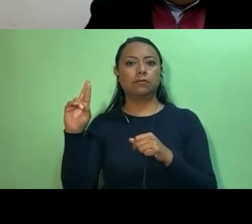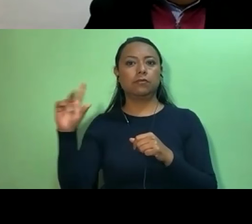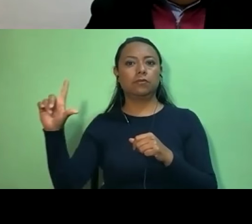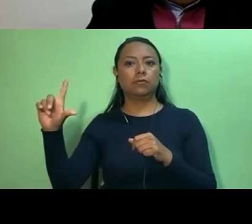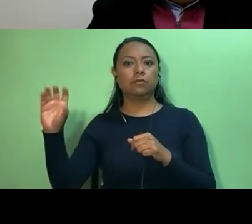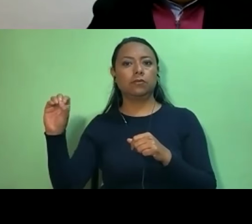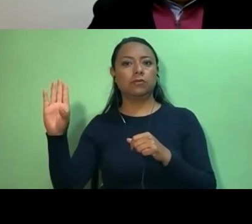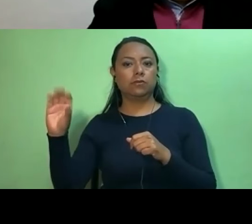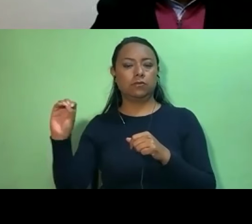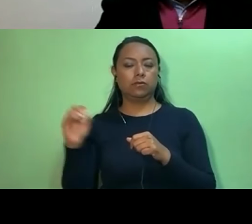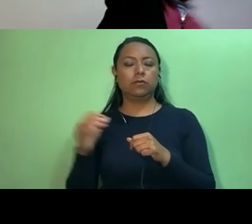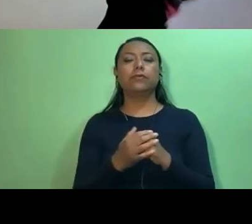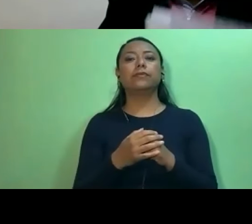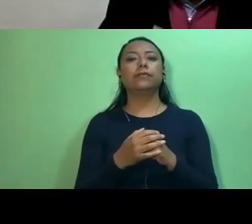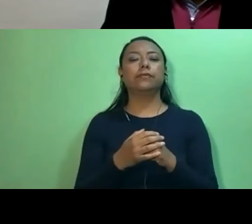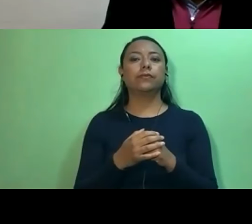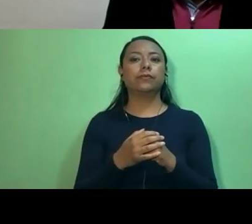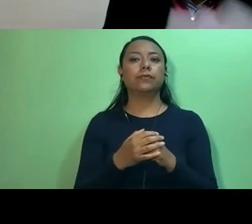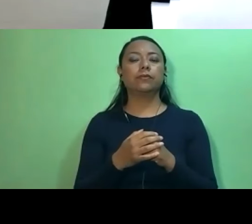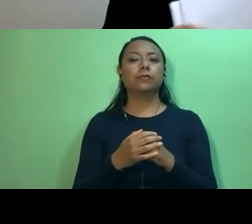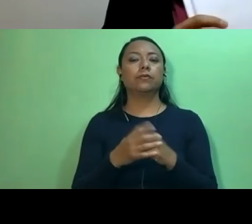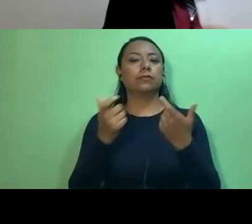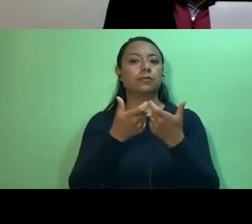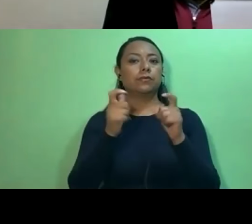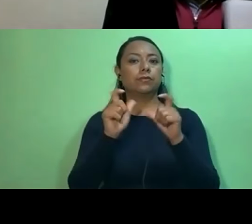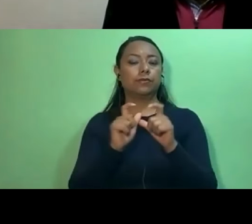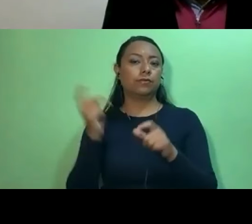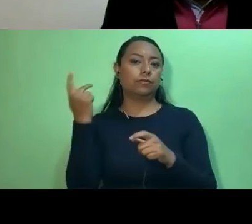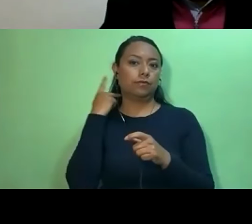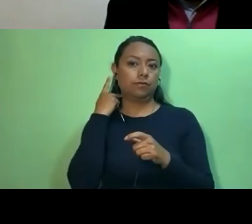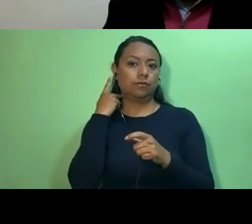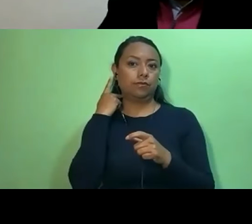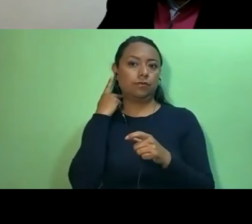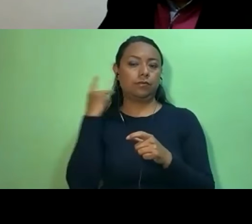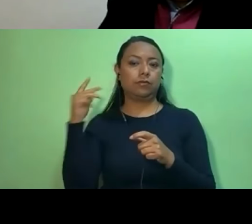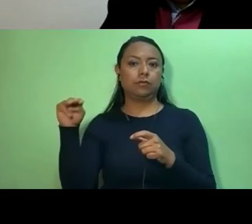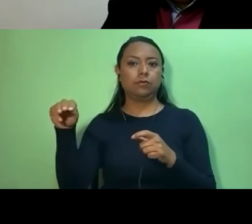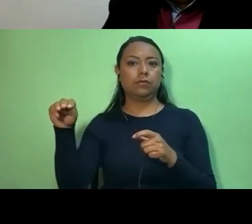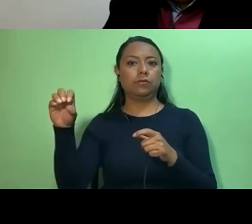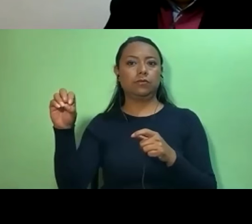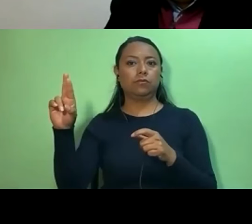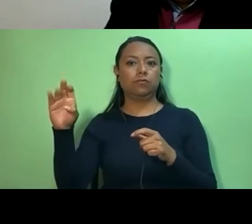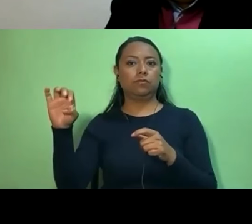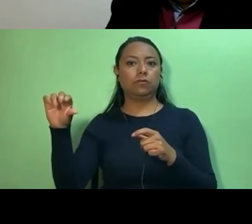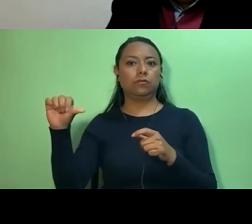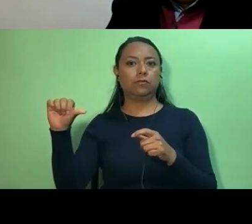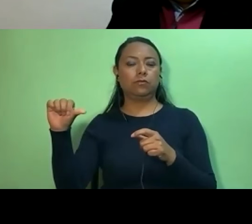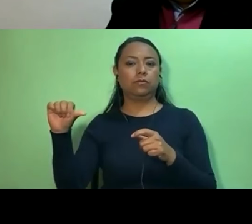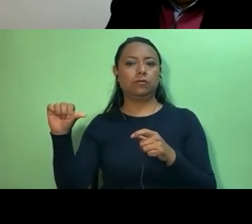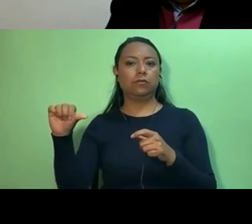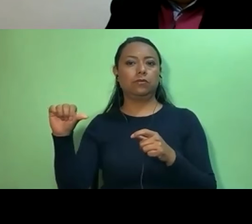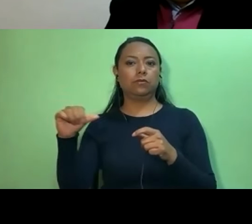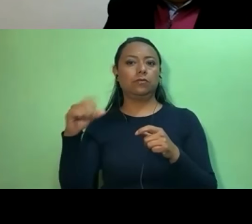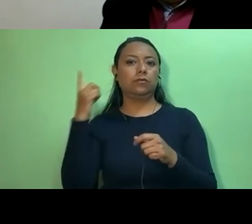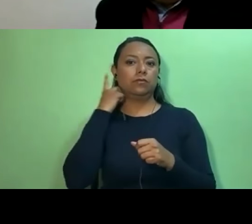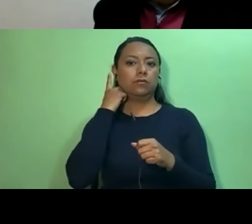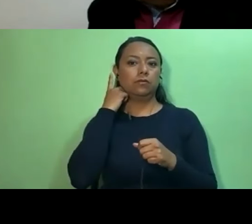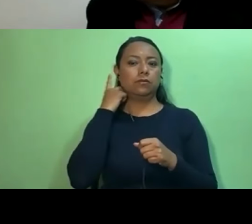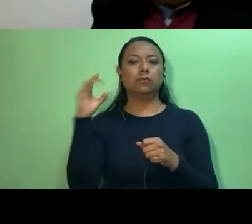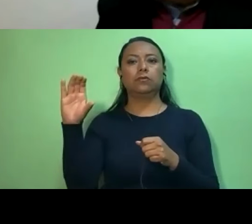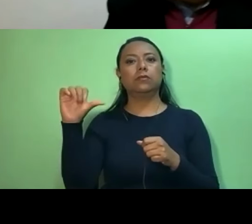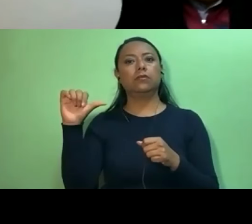Y por el grupo parlamentario del Partido Morena, el diputado Carlos Hernández